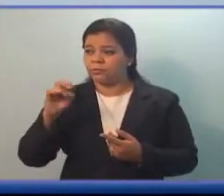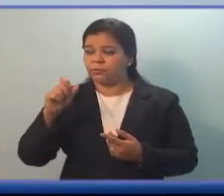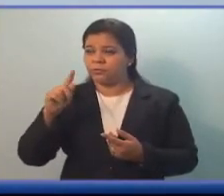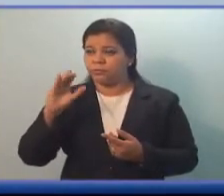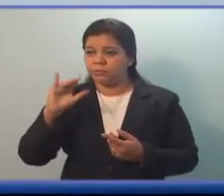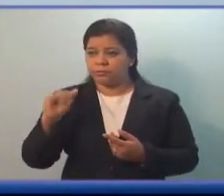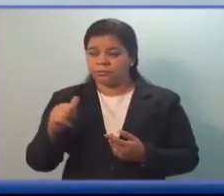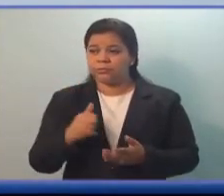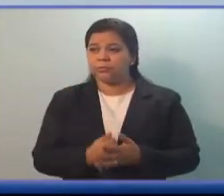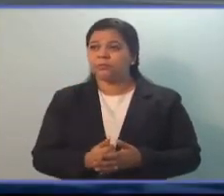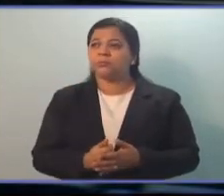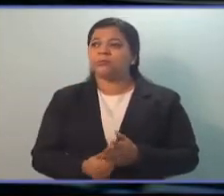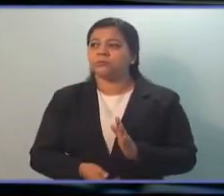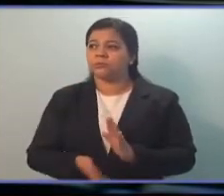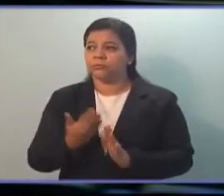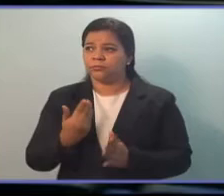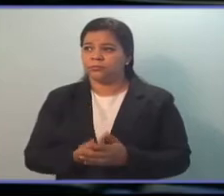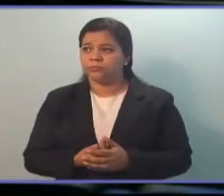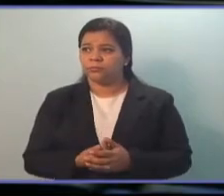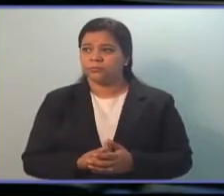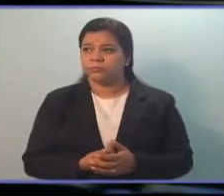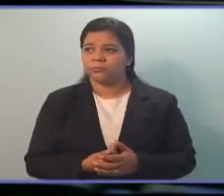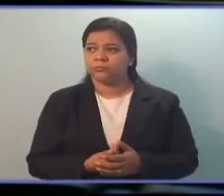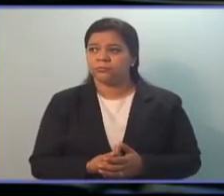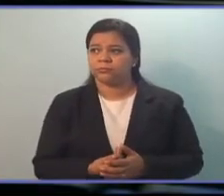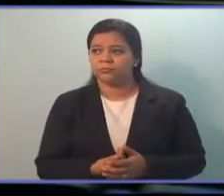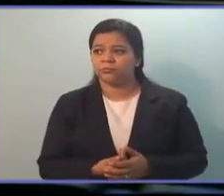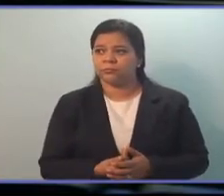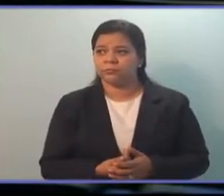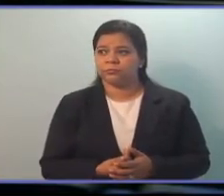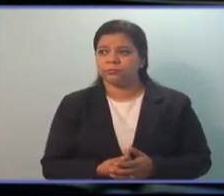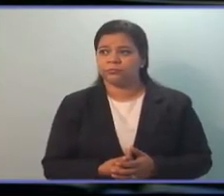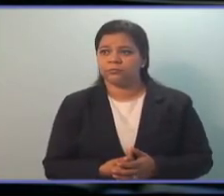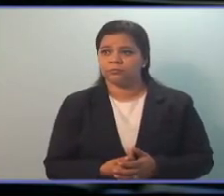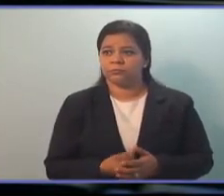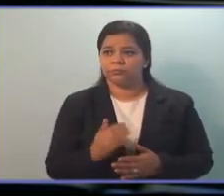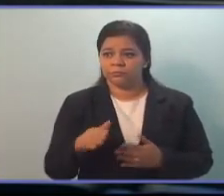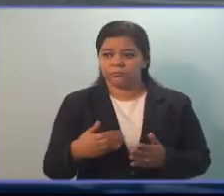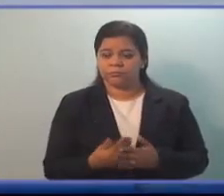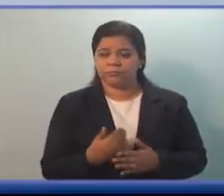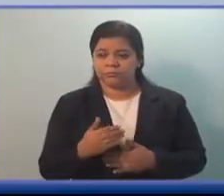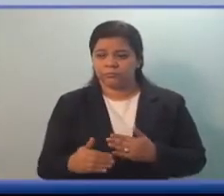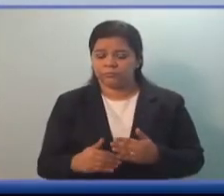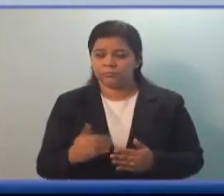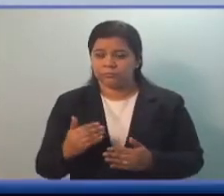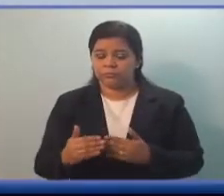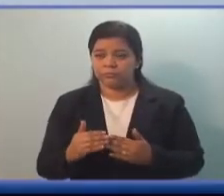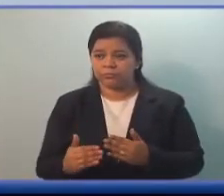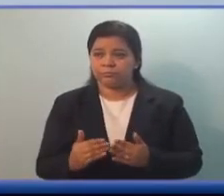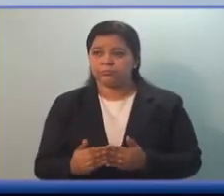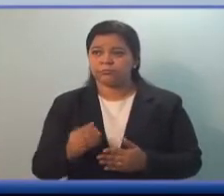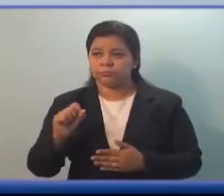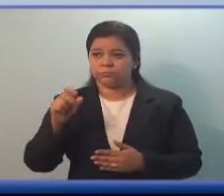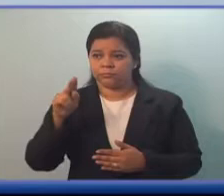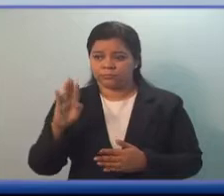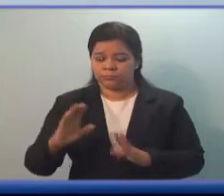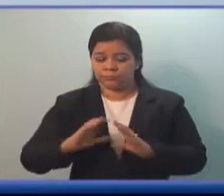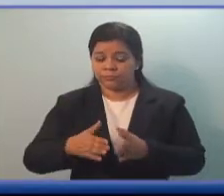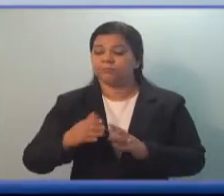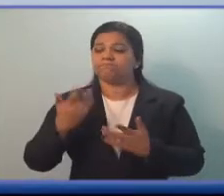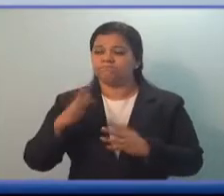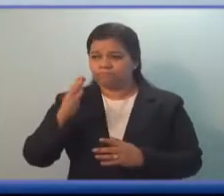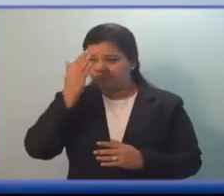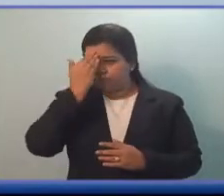momentos la judicatura en primera instancia, y eso me permite decirles también, honorable comisión, su comisión, que conozco también